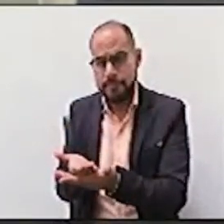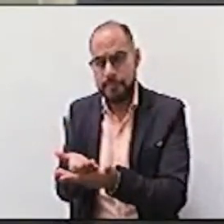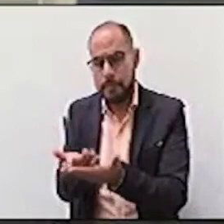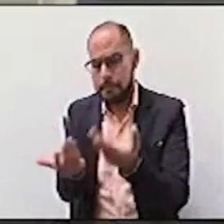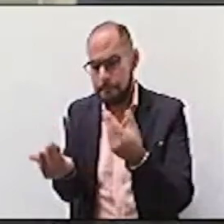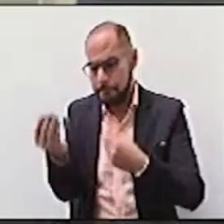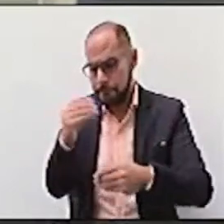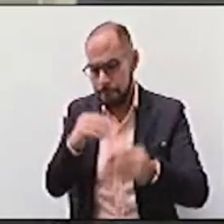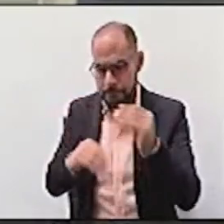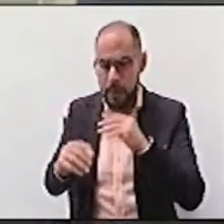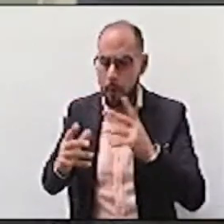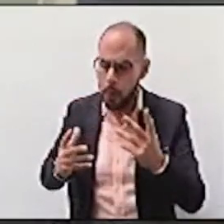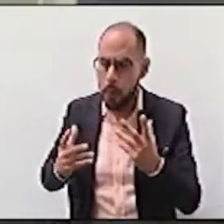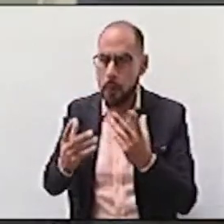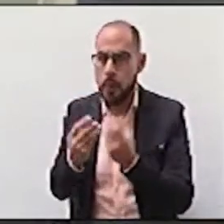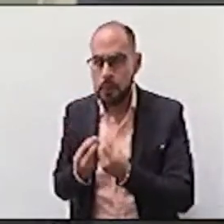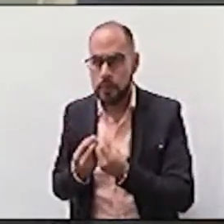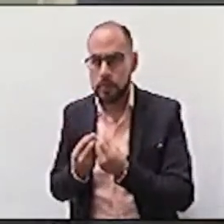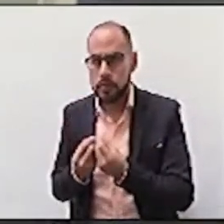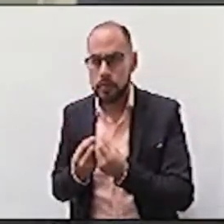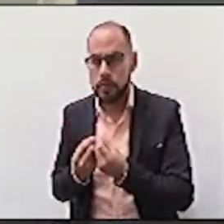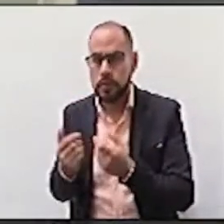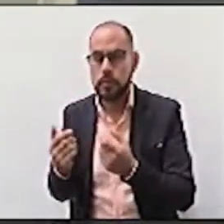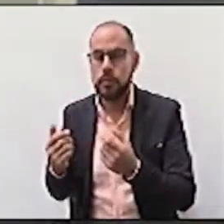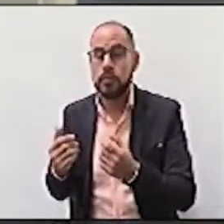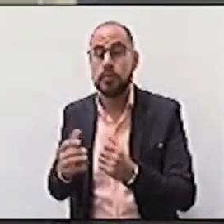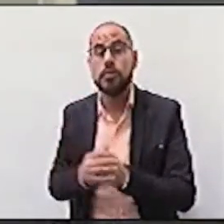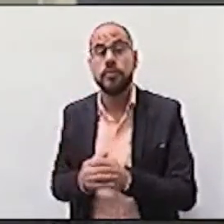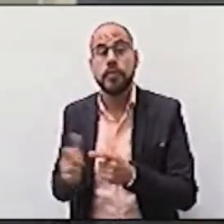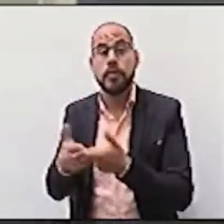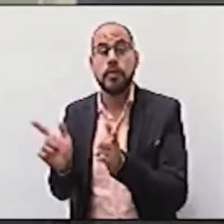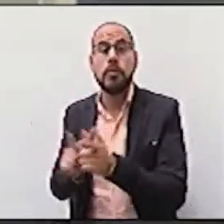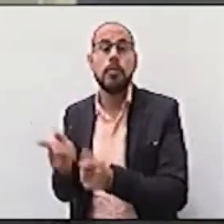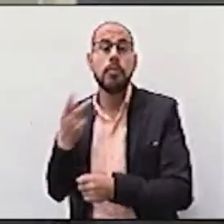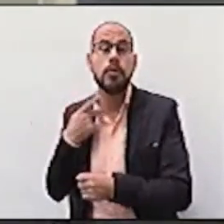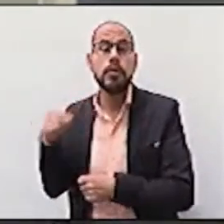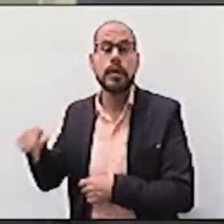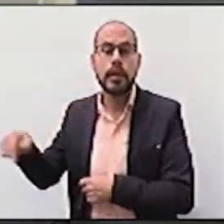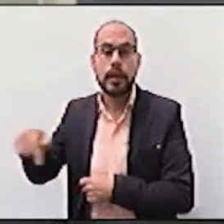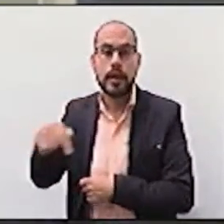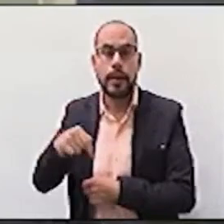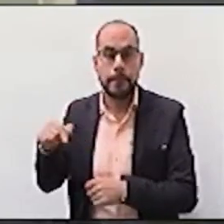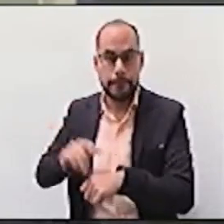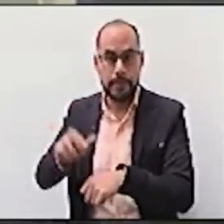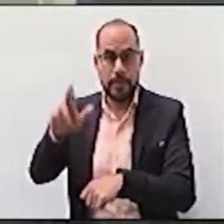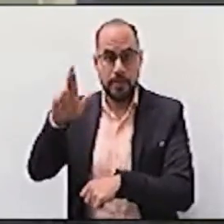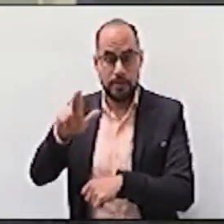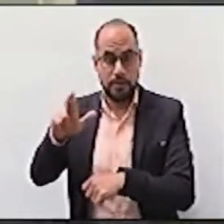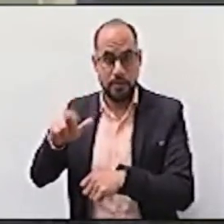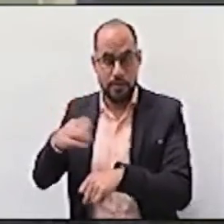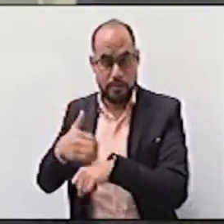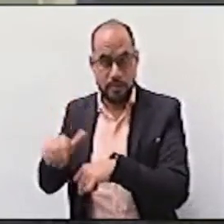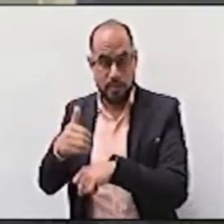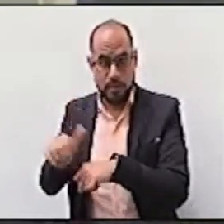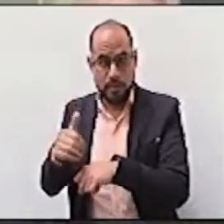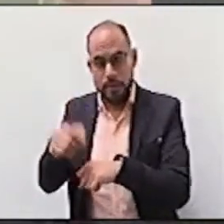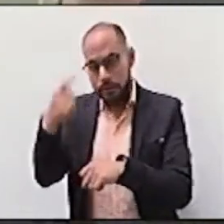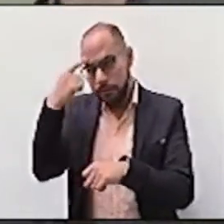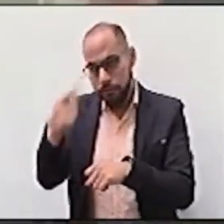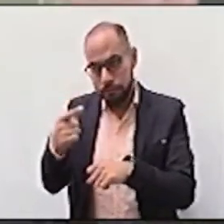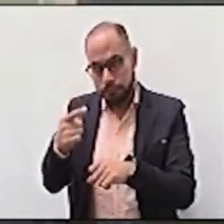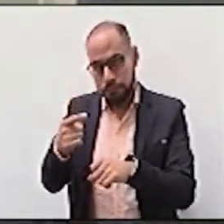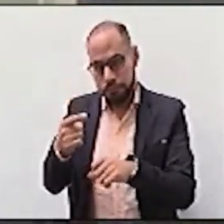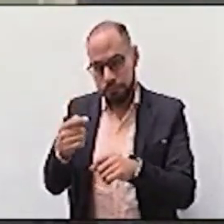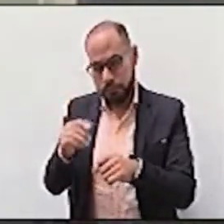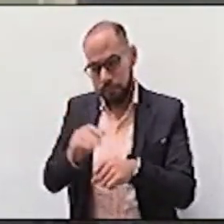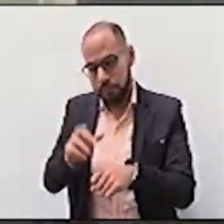construir junto con la fracción mayoritaria, pues la mayoría legislativa que se requería, y